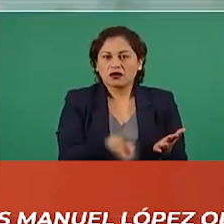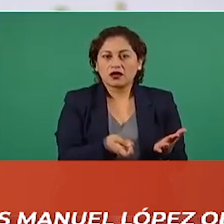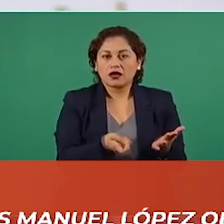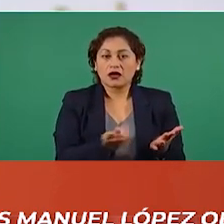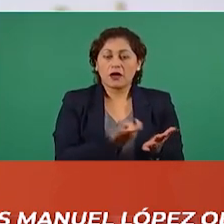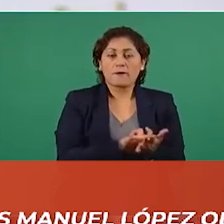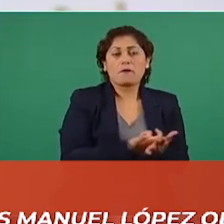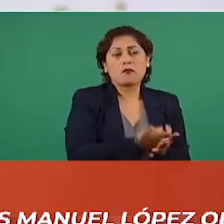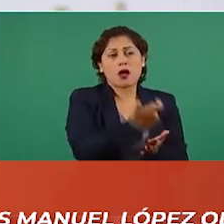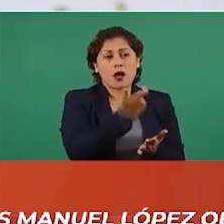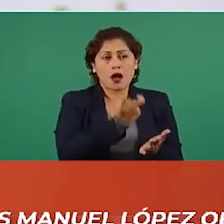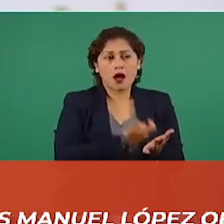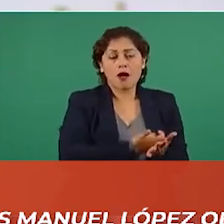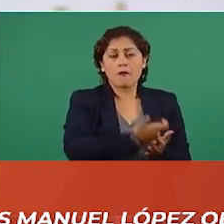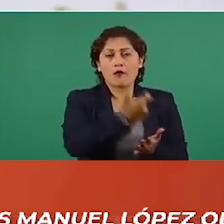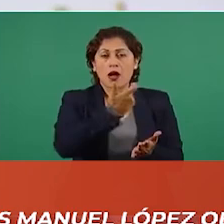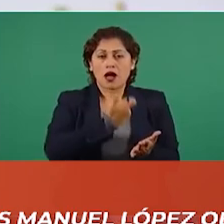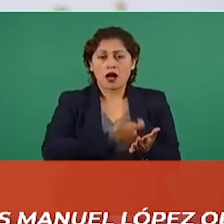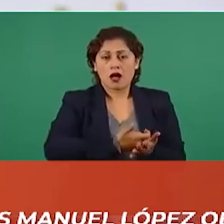tarifas elevadísimas